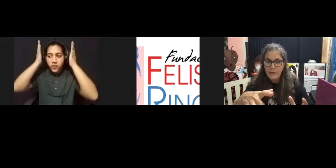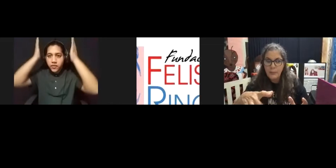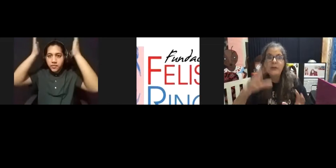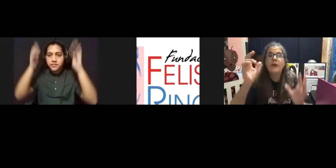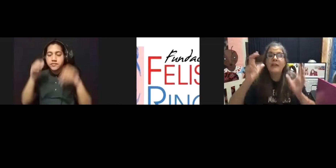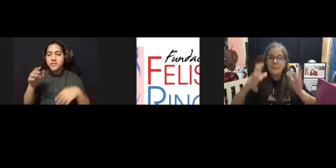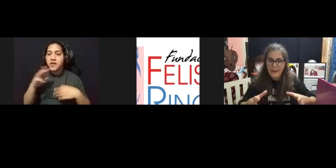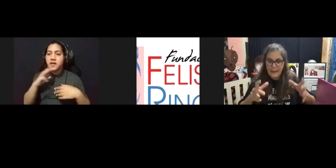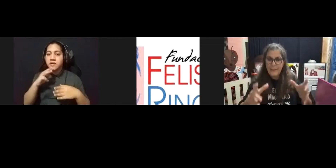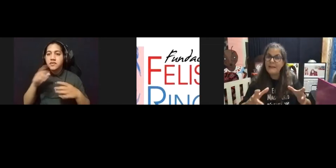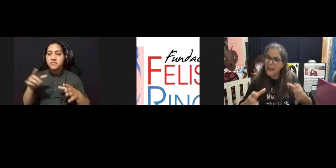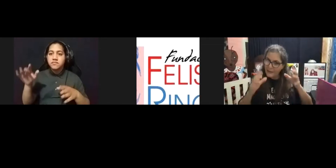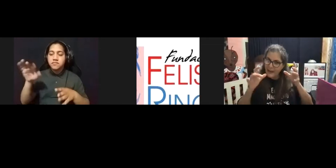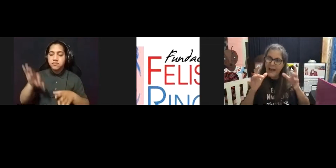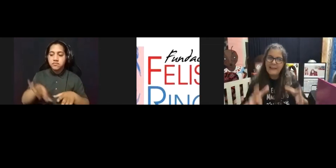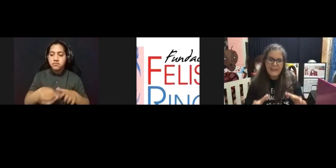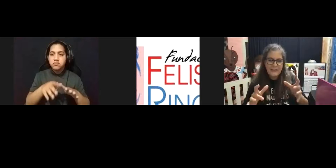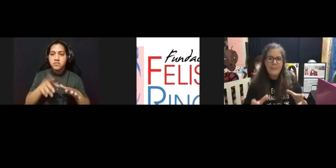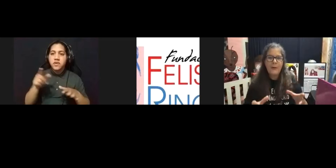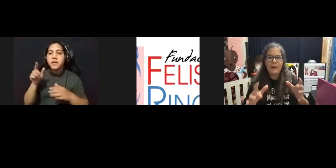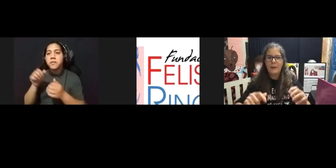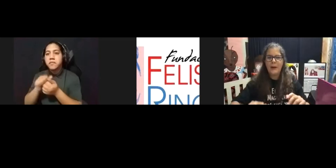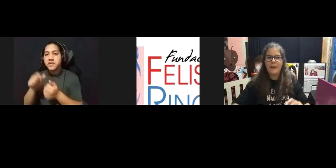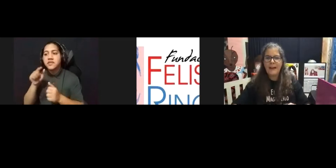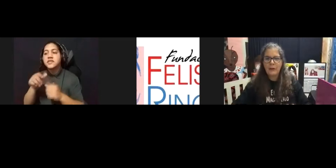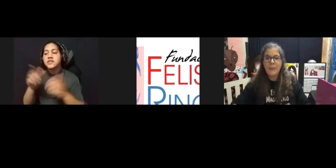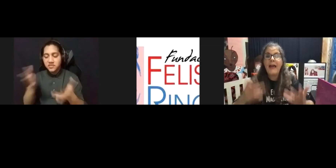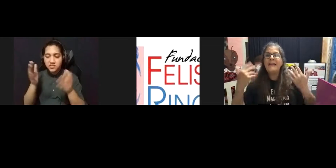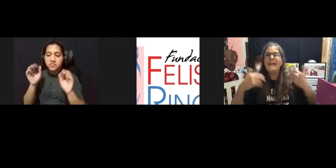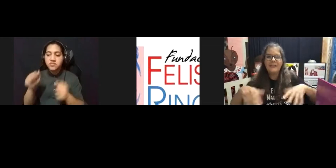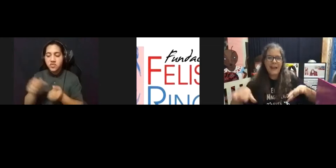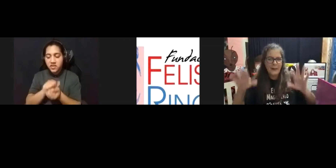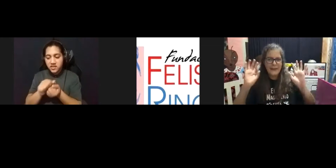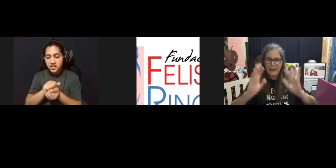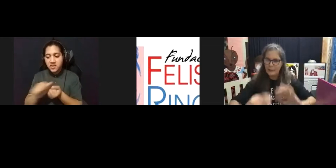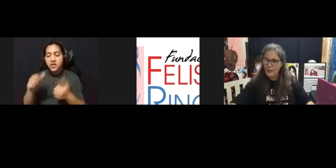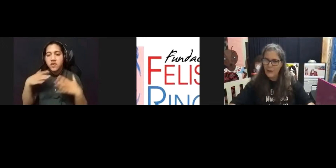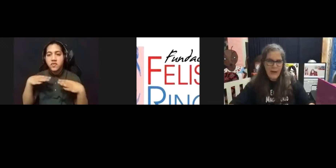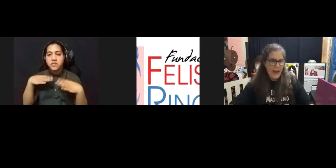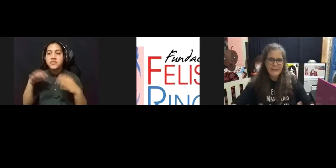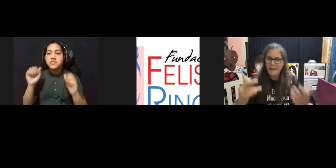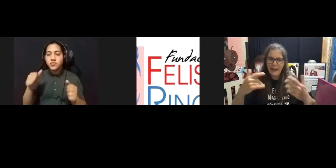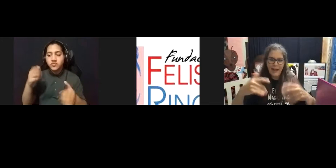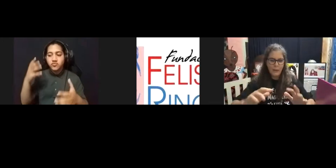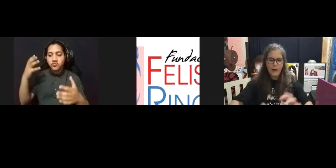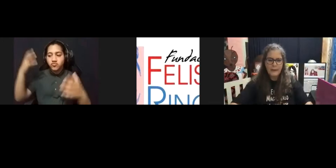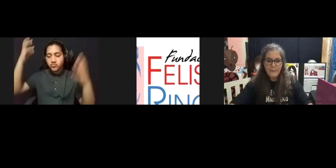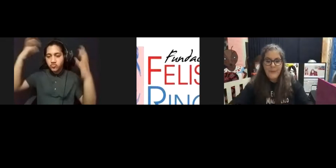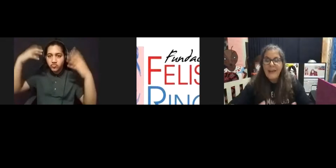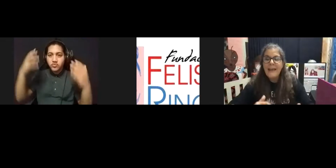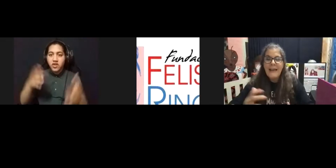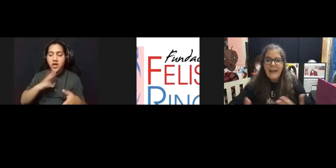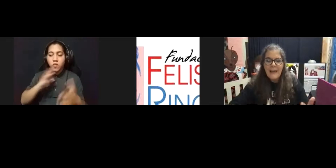porque ha llovido, y Pérez y Martina dicen: aquí sí podremos lavar la ropa y hasta bañarnos. Hay tanta agua